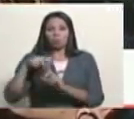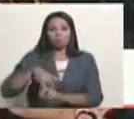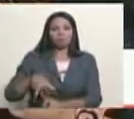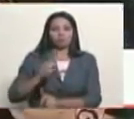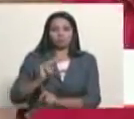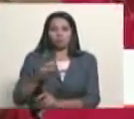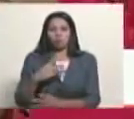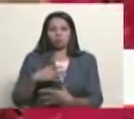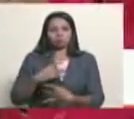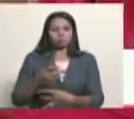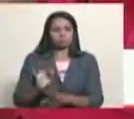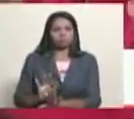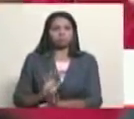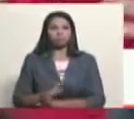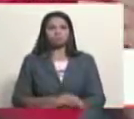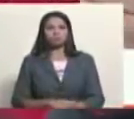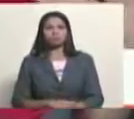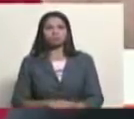y demostramos